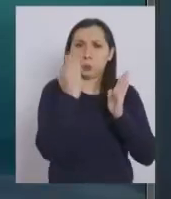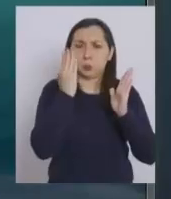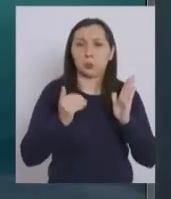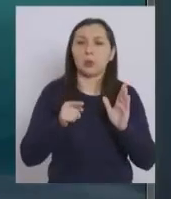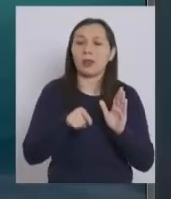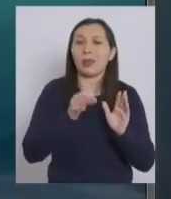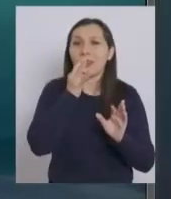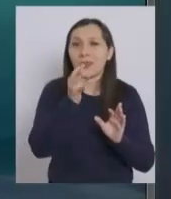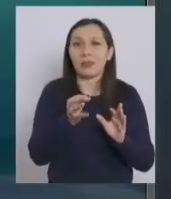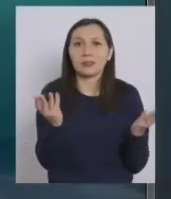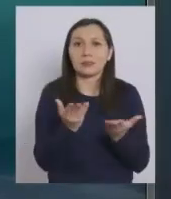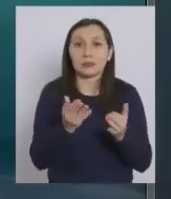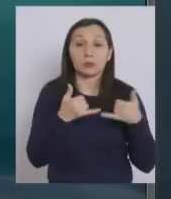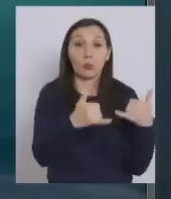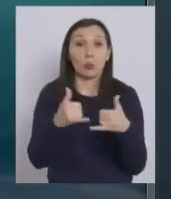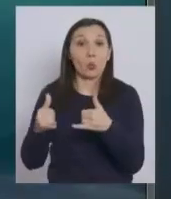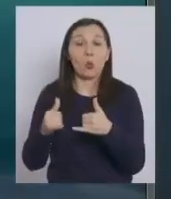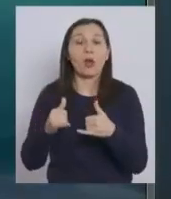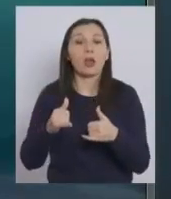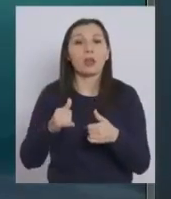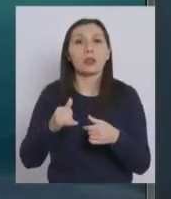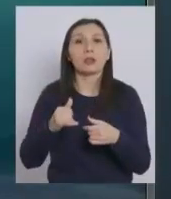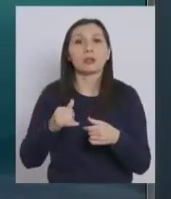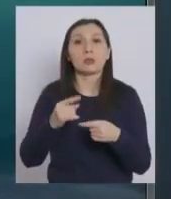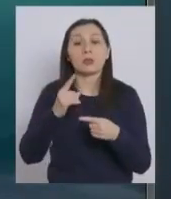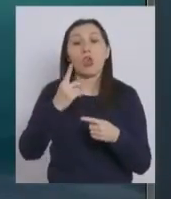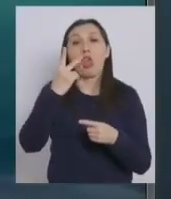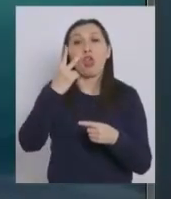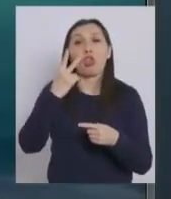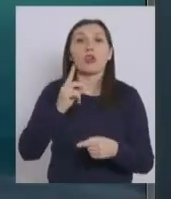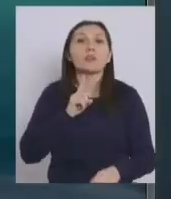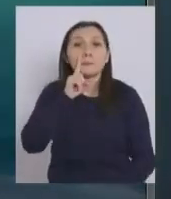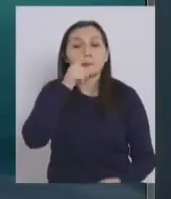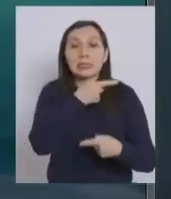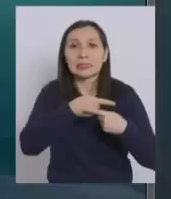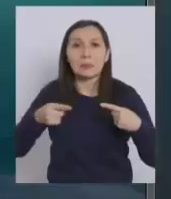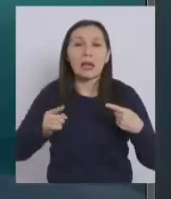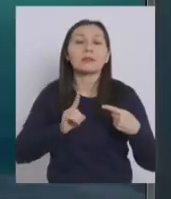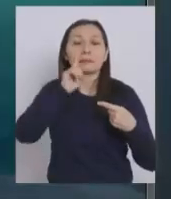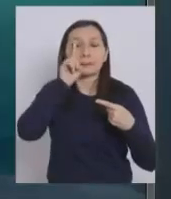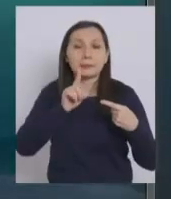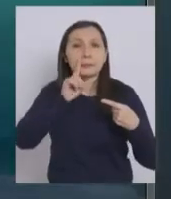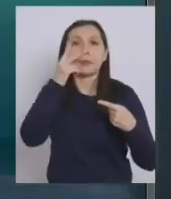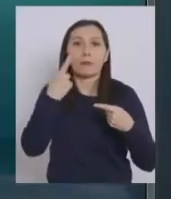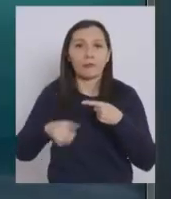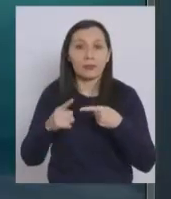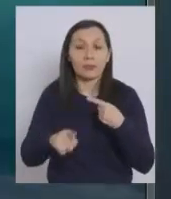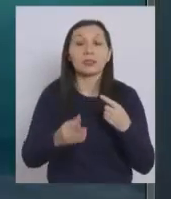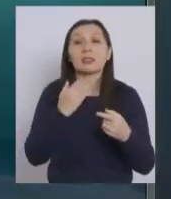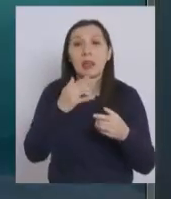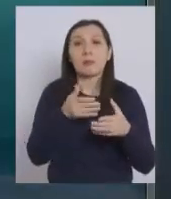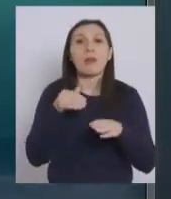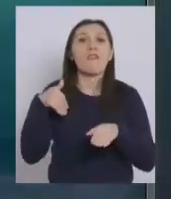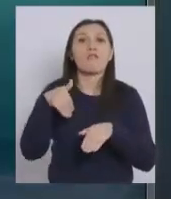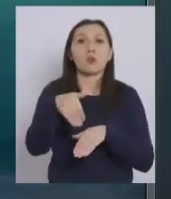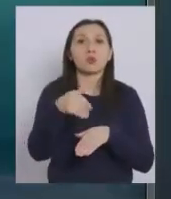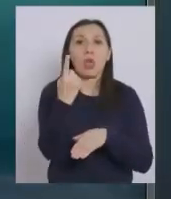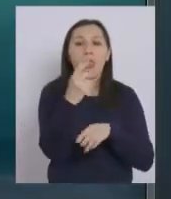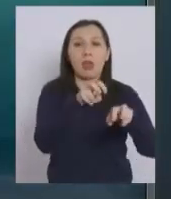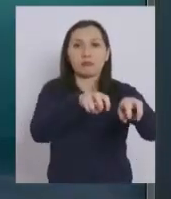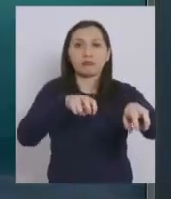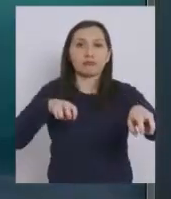donde los jugadores se hacen al menos 2 PCR semanalmente, también se trasladan en buses